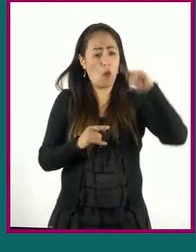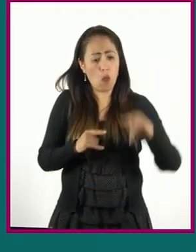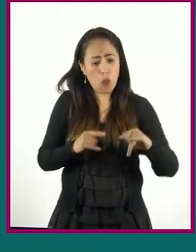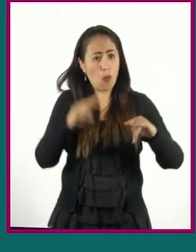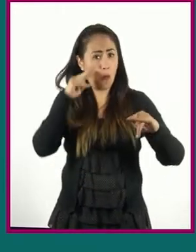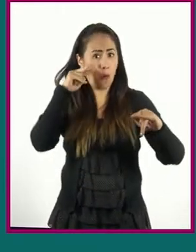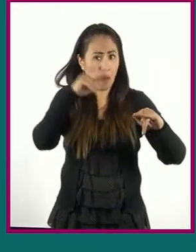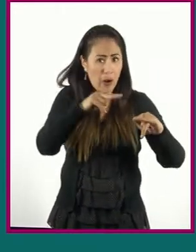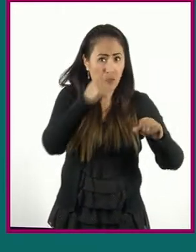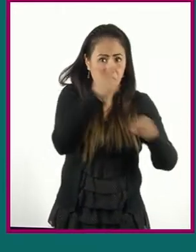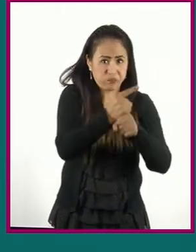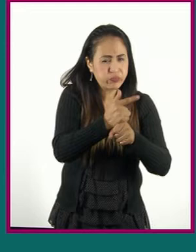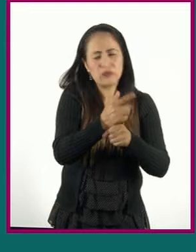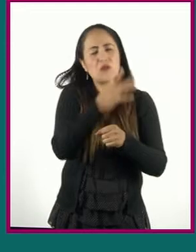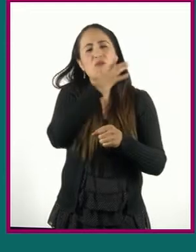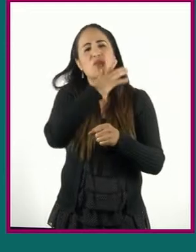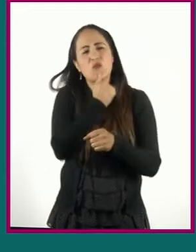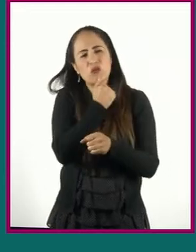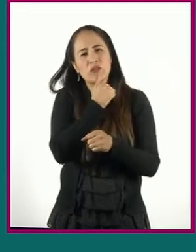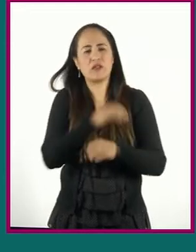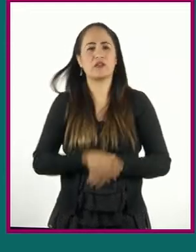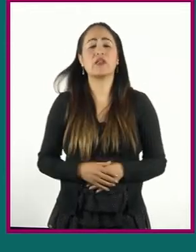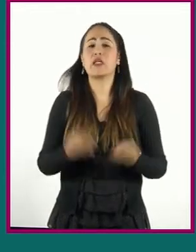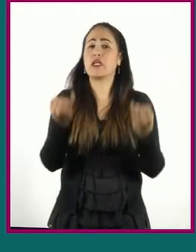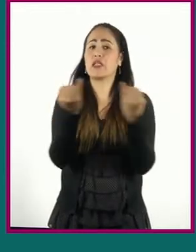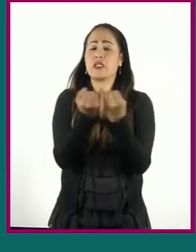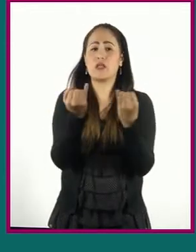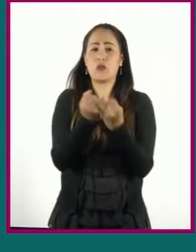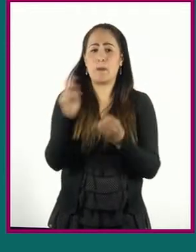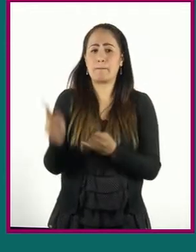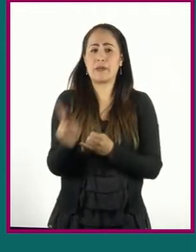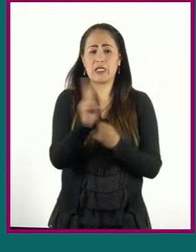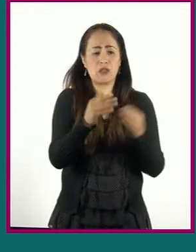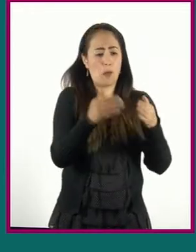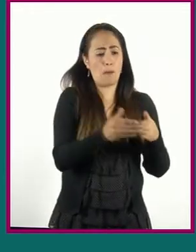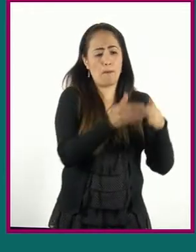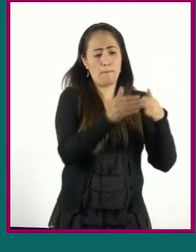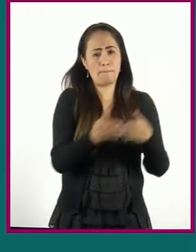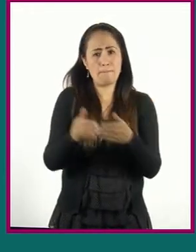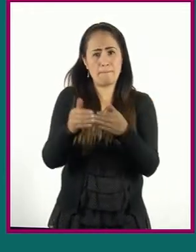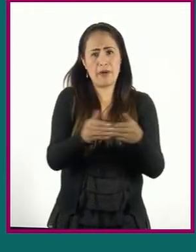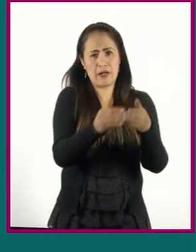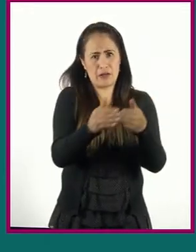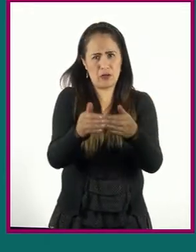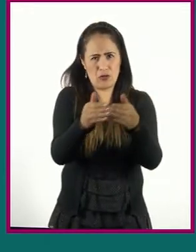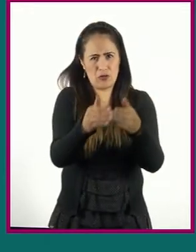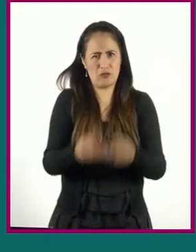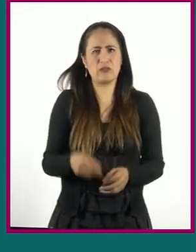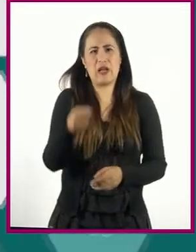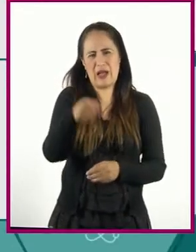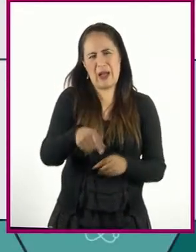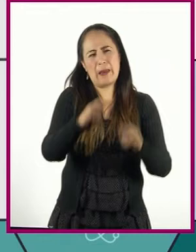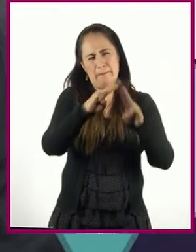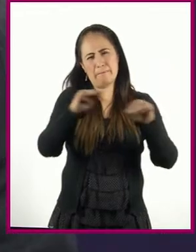altura, así como también los barcos que hacen uso de este instrumento, en este caso, en el